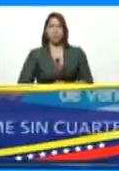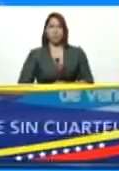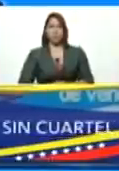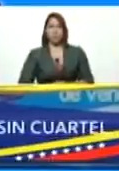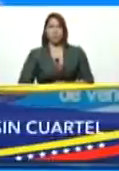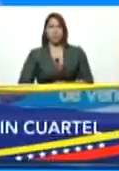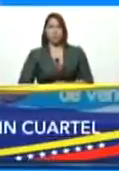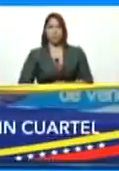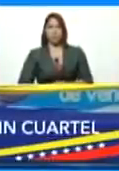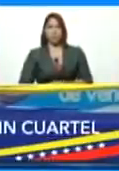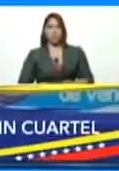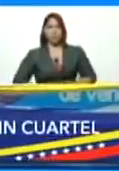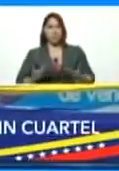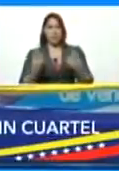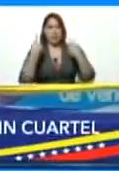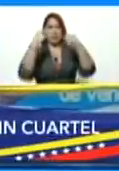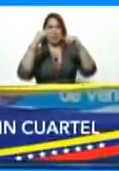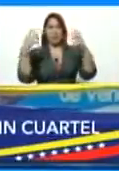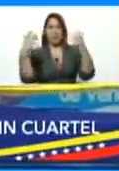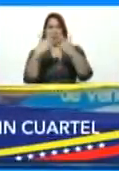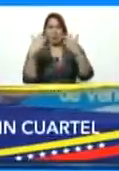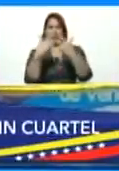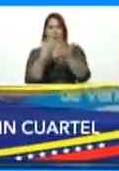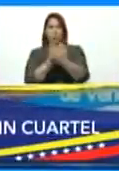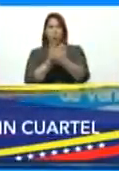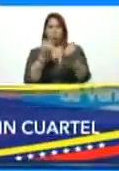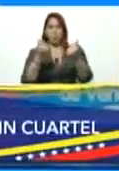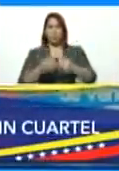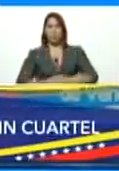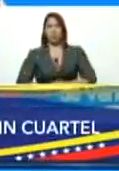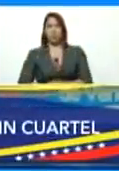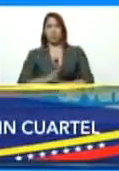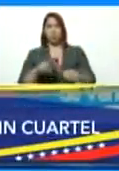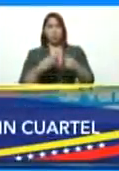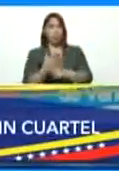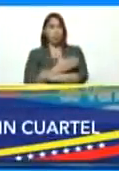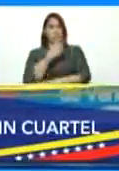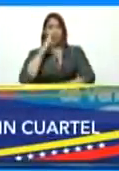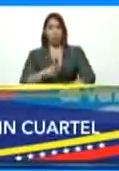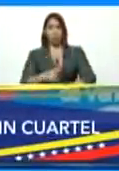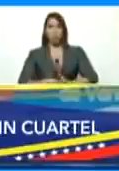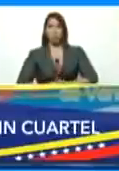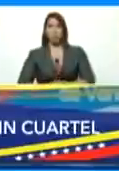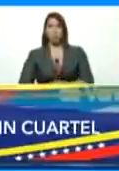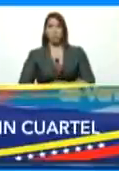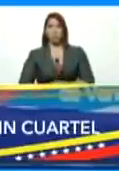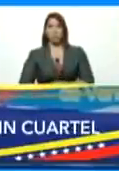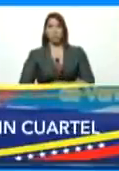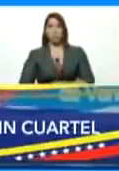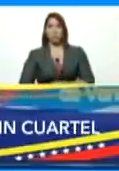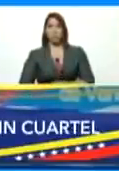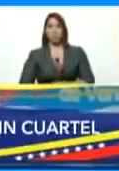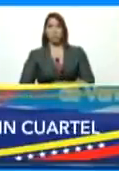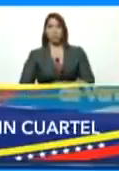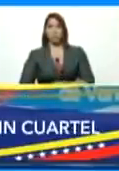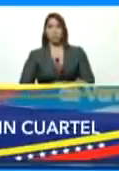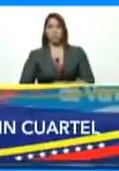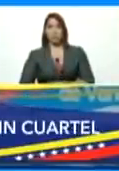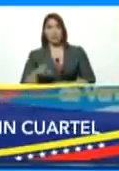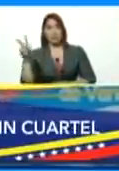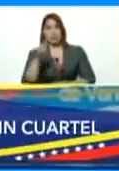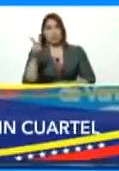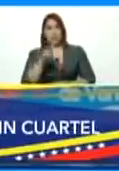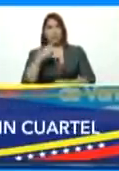nos lleva a una etapa de guerra económica nunca antes vista y venezuela